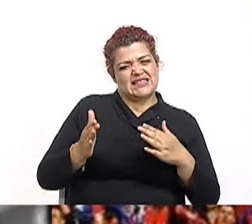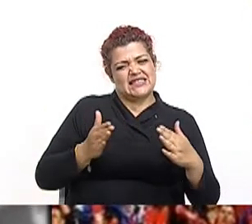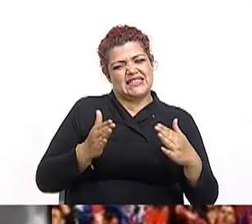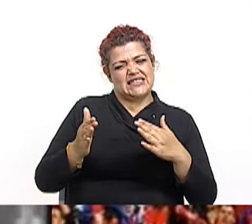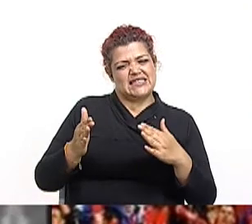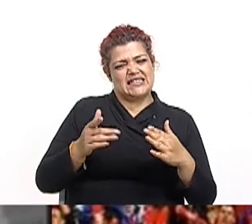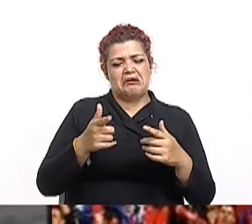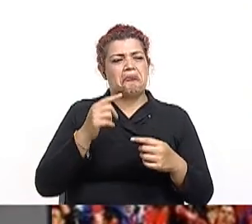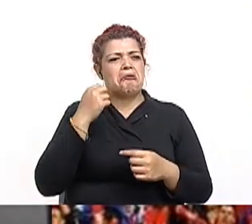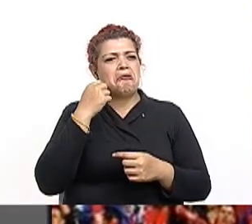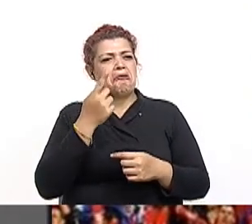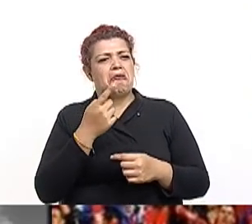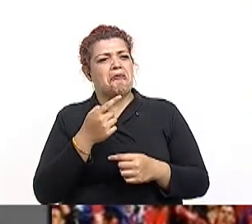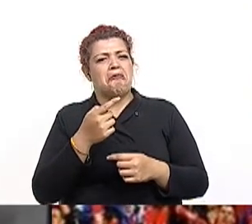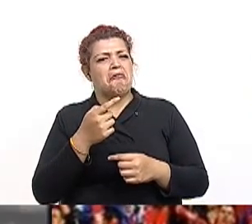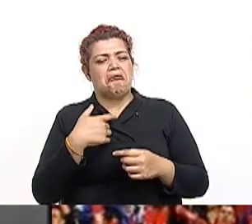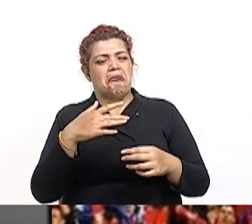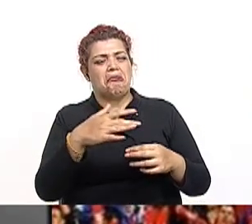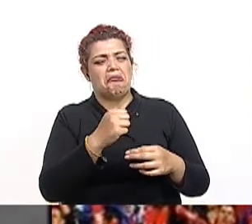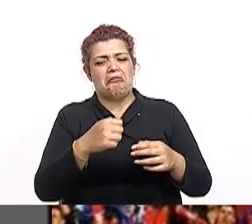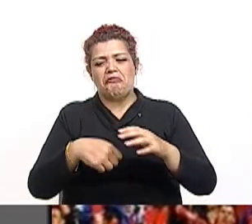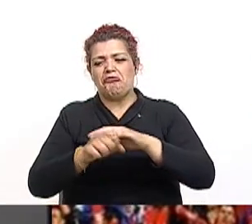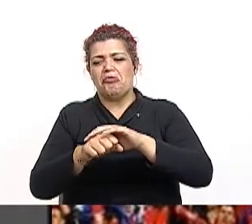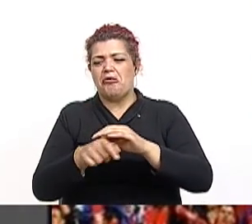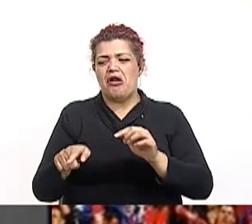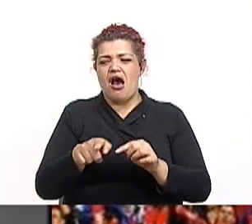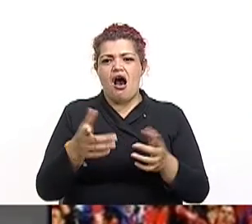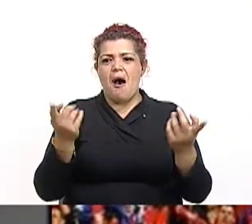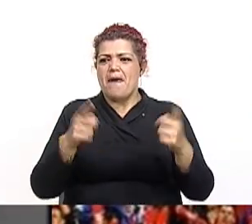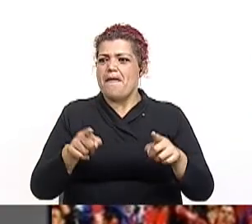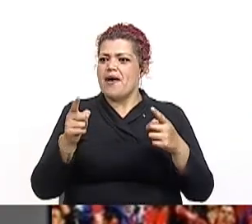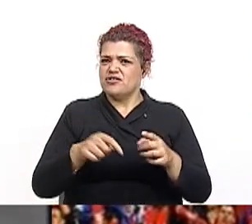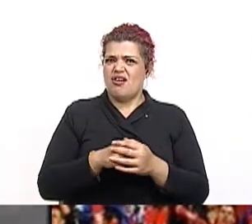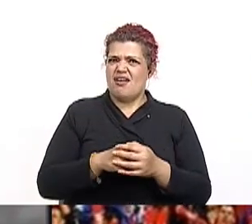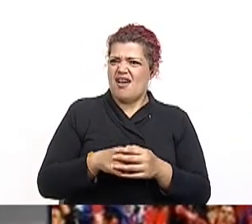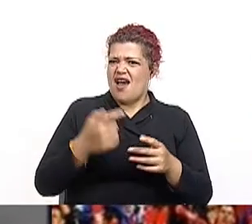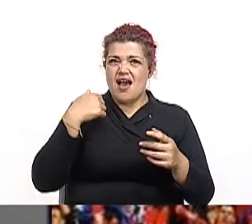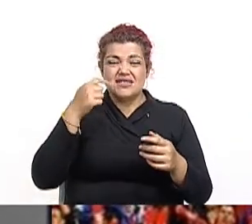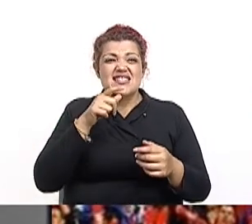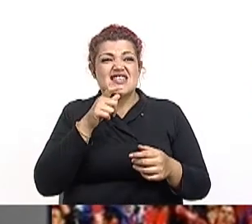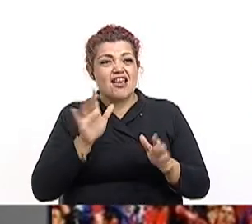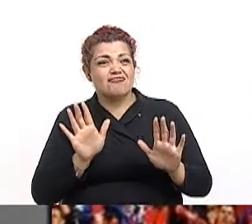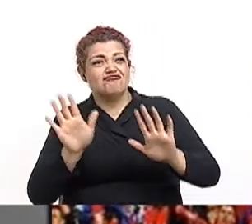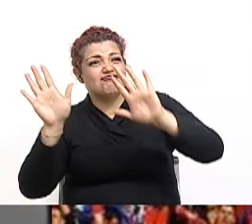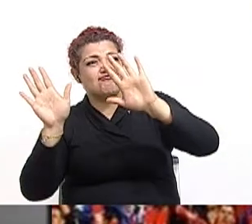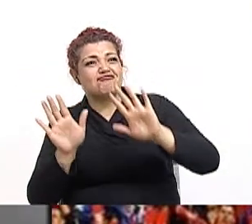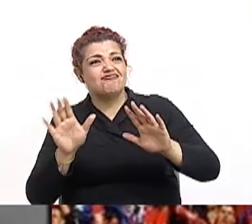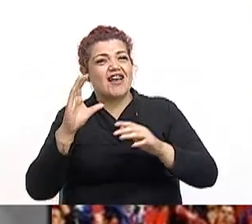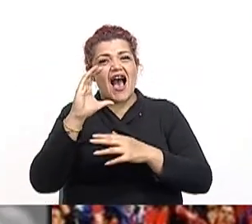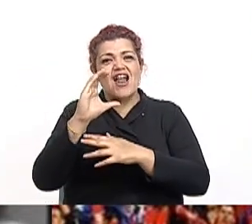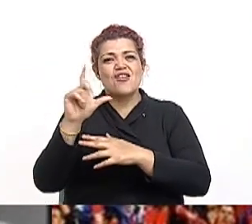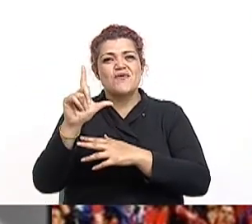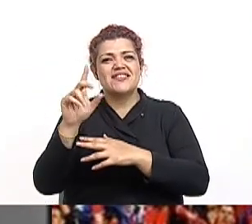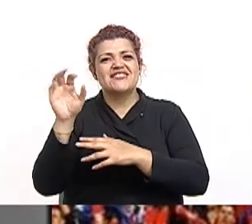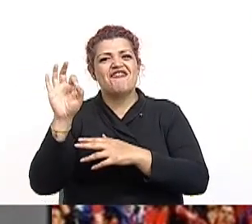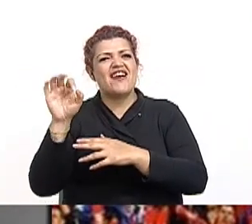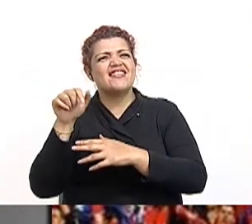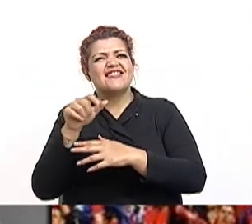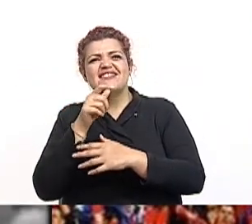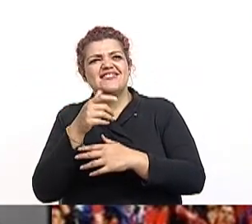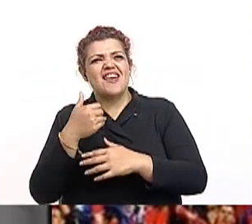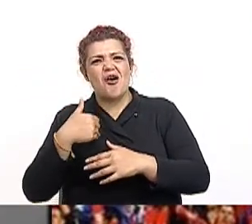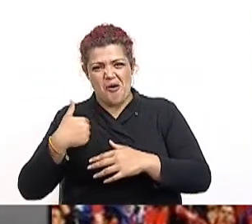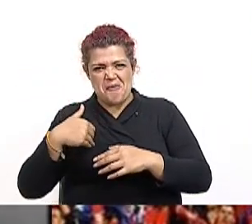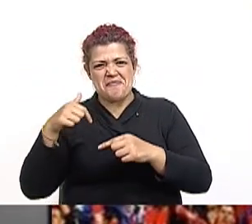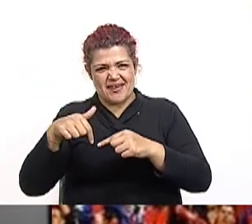parece que Kit no le hace mucho caso y le roba el balón. Increíble lo que está pasando. El portero reformista Calulí Falla sale de su marco y le ha robado la pelota a Kit. Falla detiene el juego y